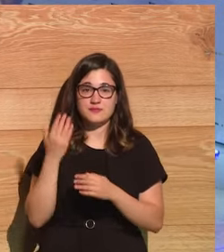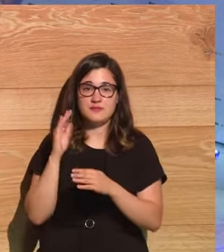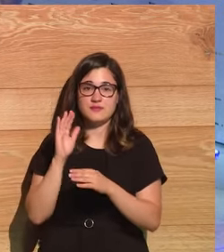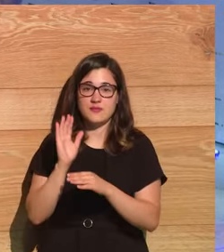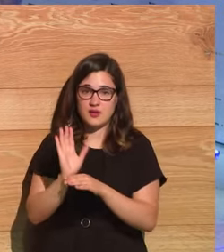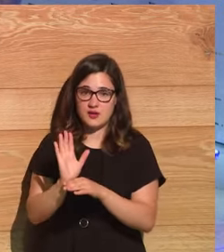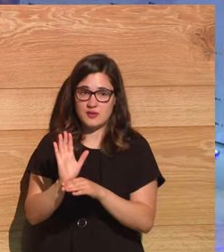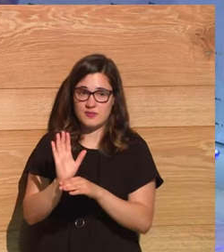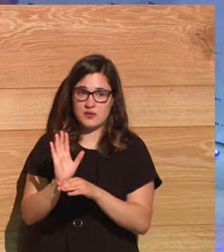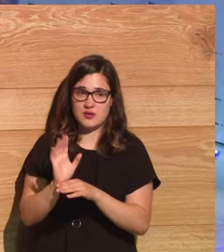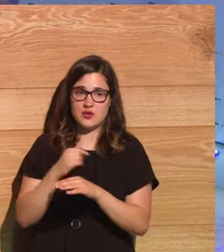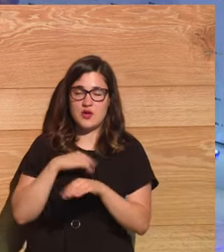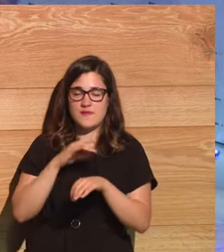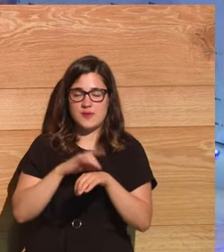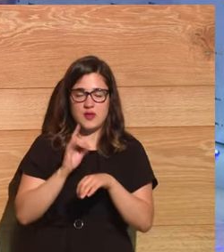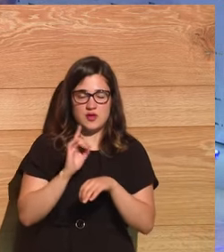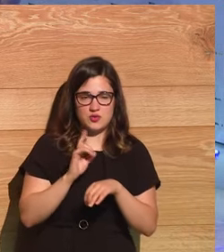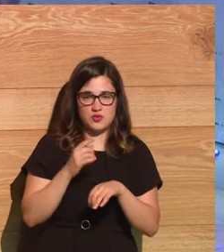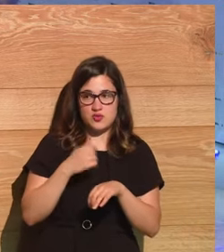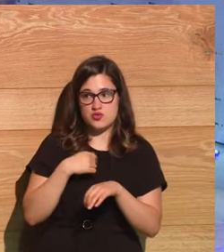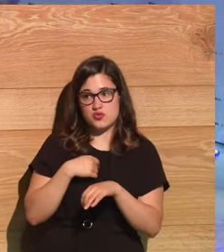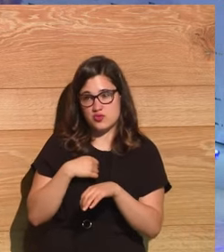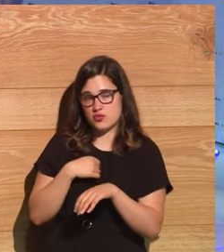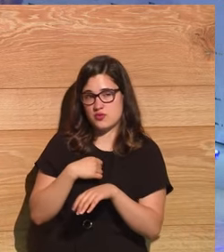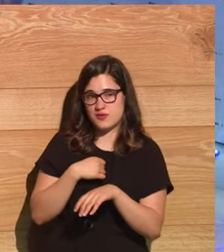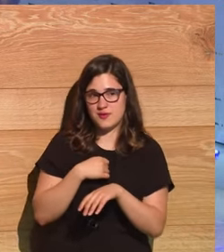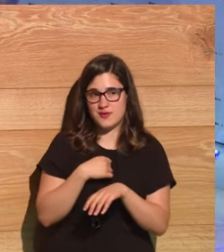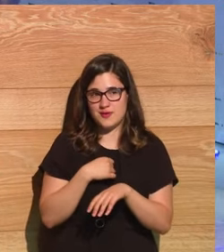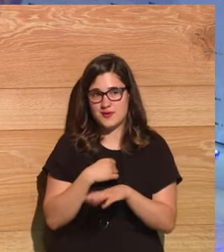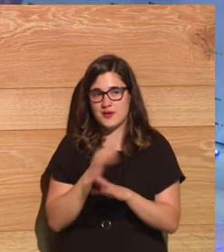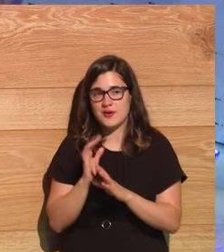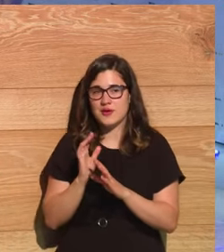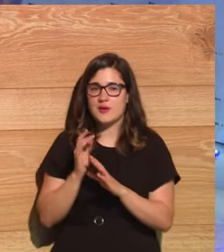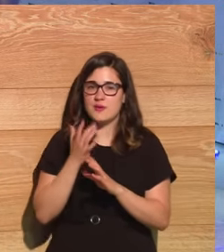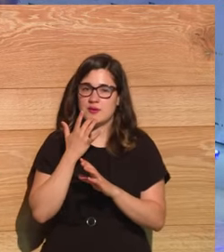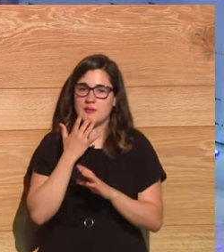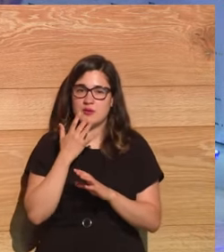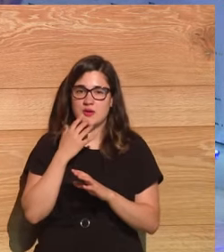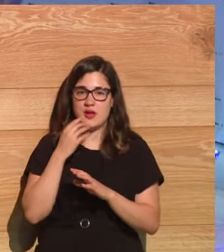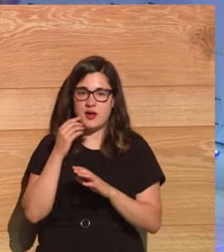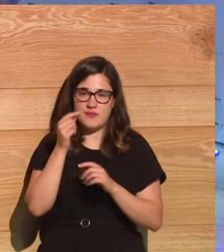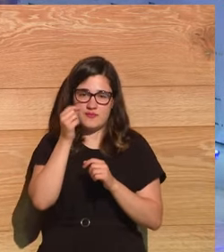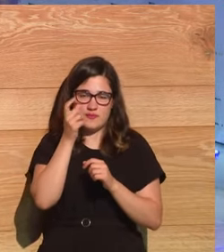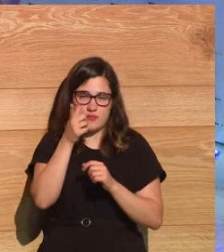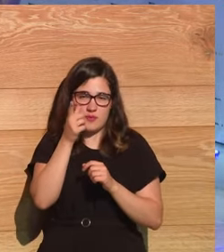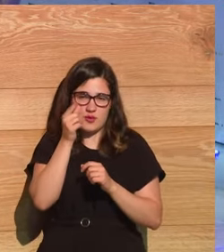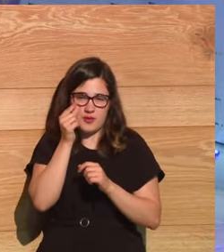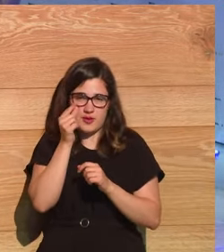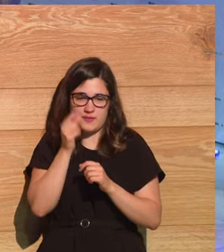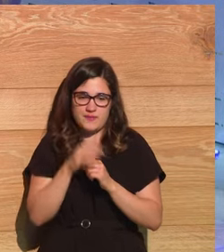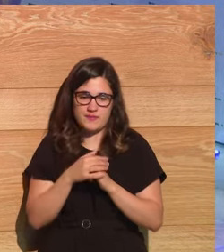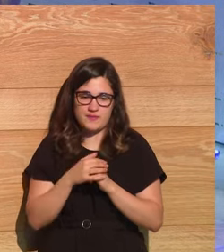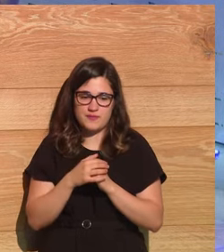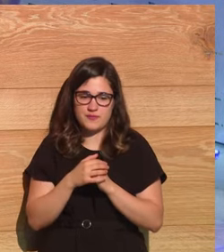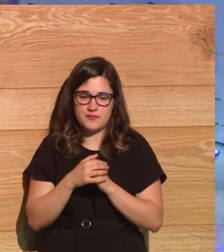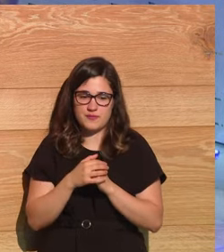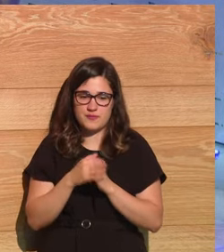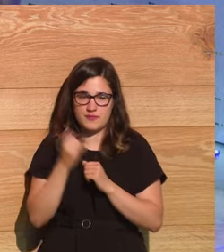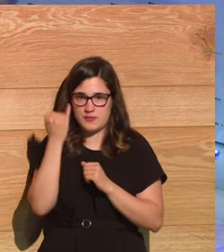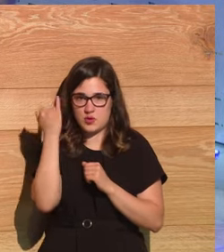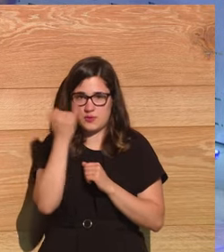de, pues no voy a decir enfermedad, la tengo yo, pero bueno, que llevaría, por ejemplo, la miopía. La miopía